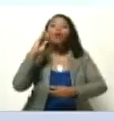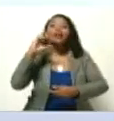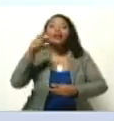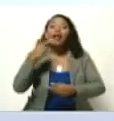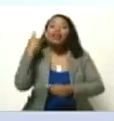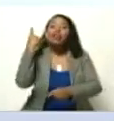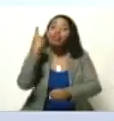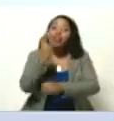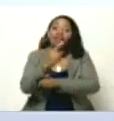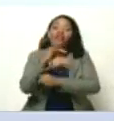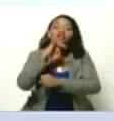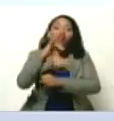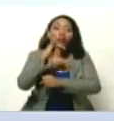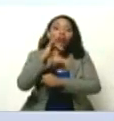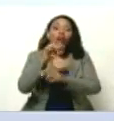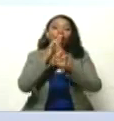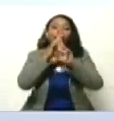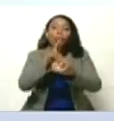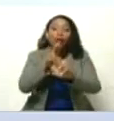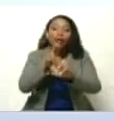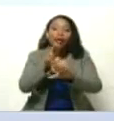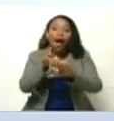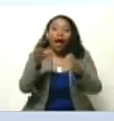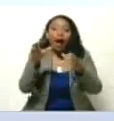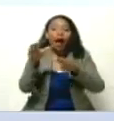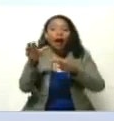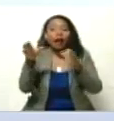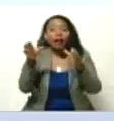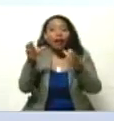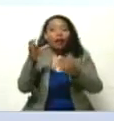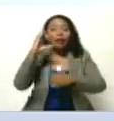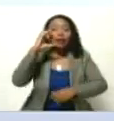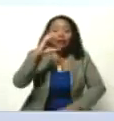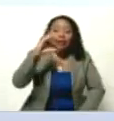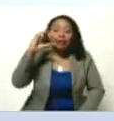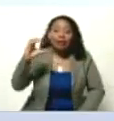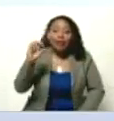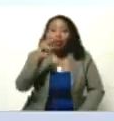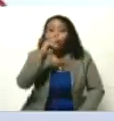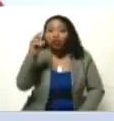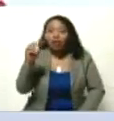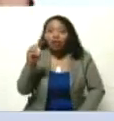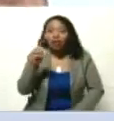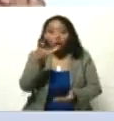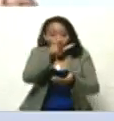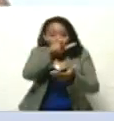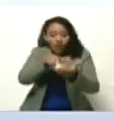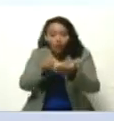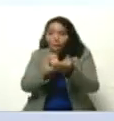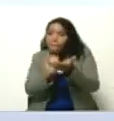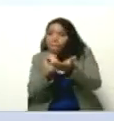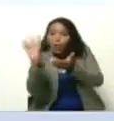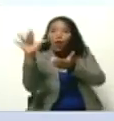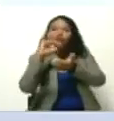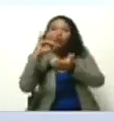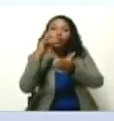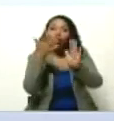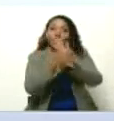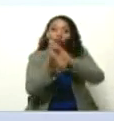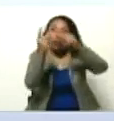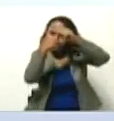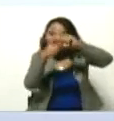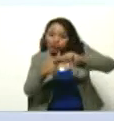a la sala de cómputo municipal y a través del CC 200. No debe haber ningún